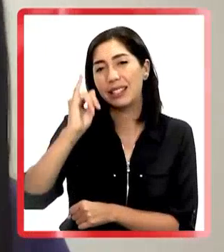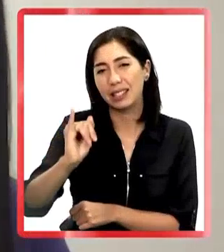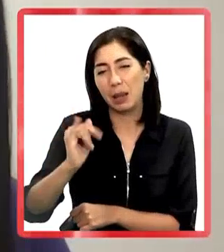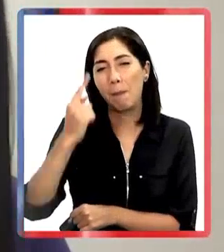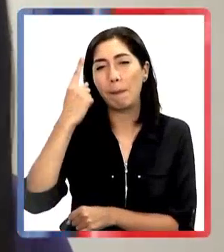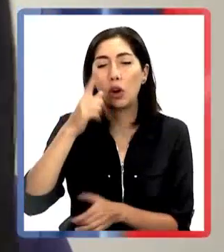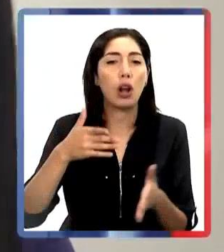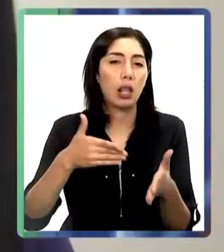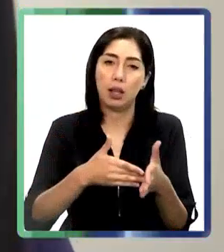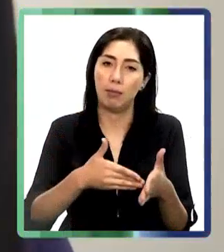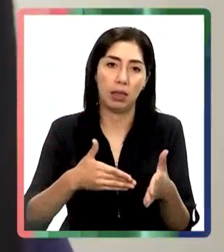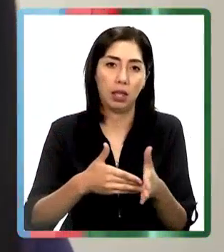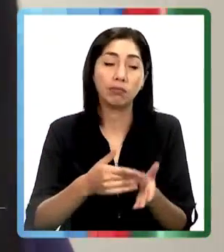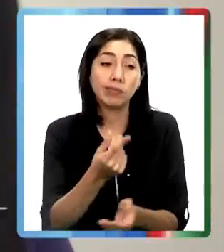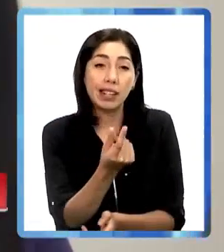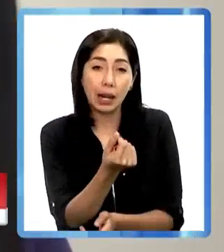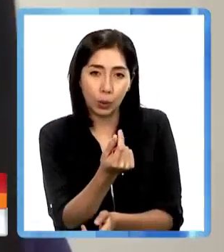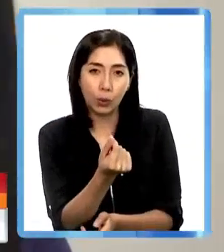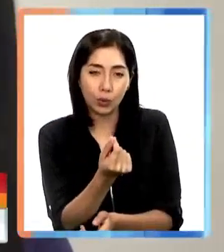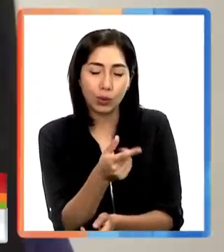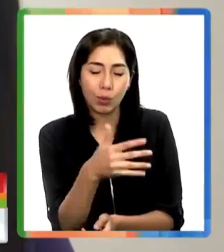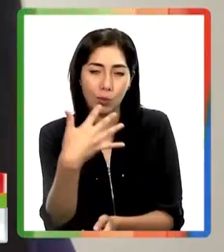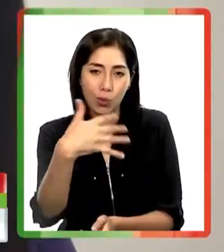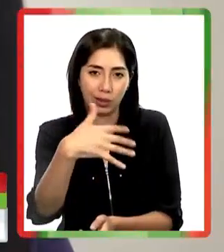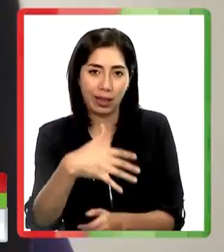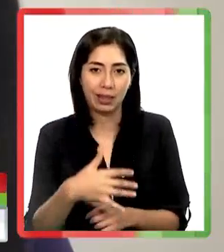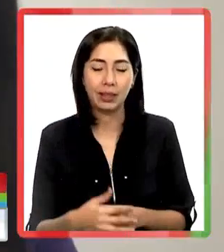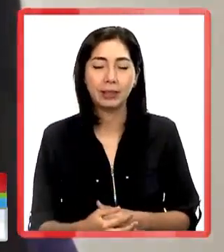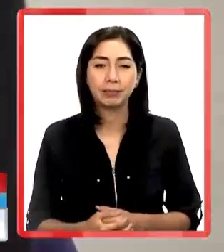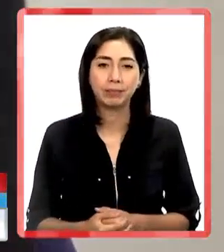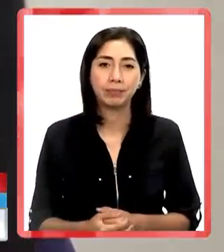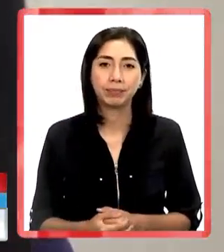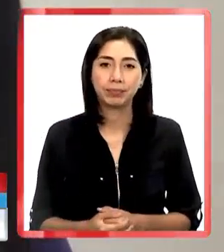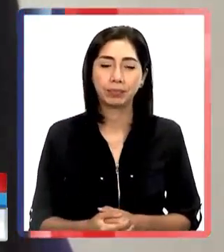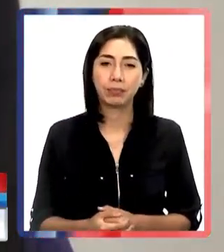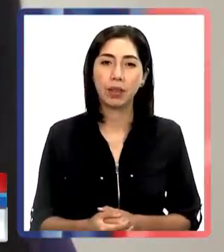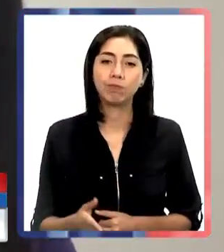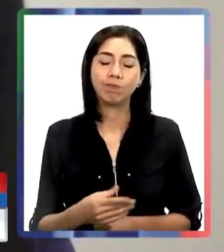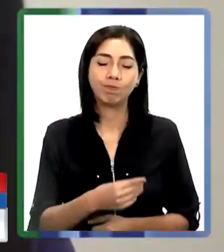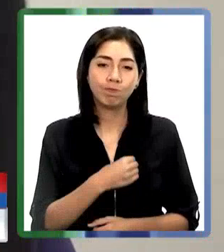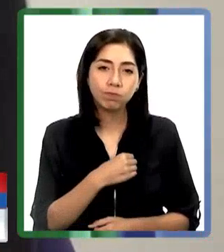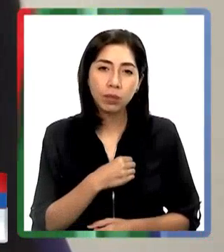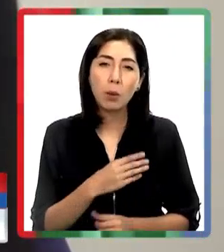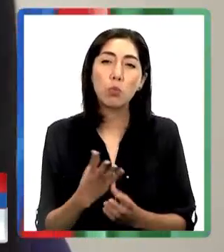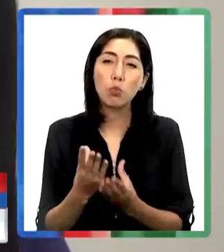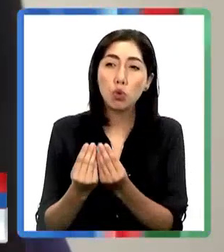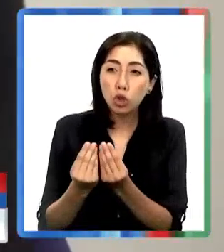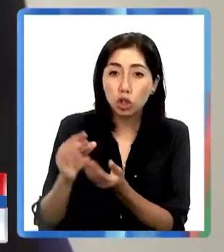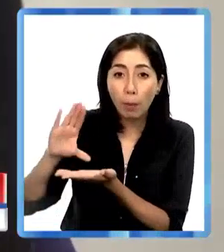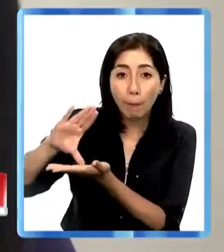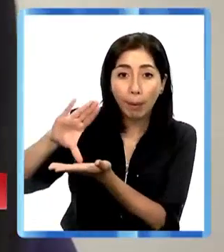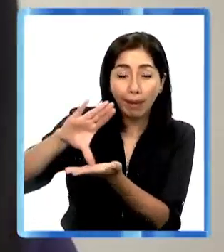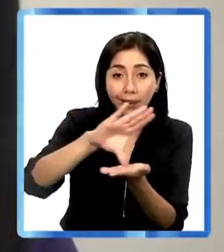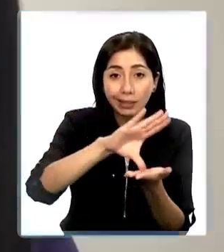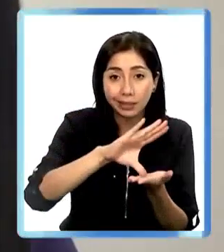limitadas. Aquí en los recursos tienen mucho que ver, obviamente, en las priorizaciones. Lamentablemente, muchos países, y el camino